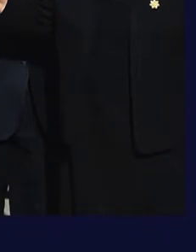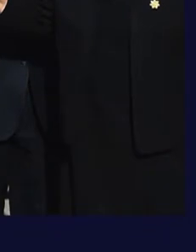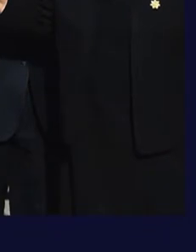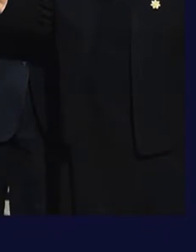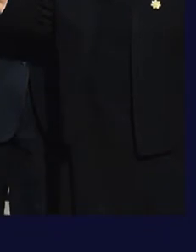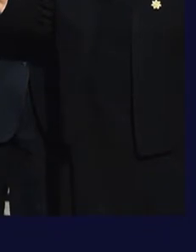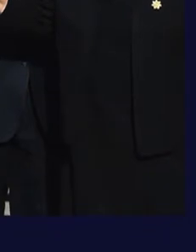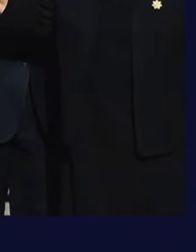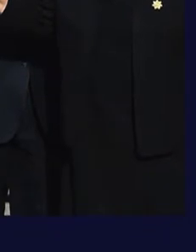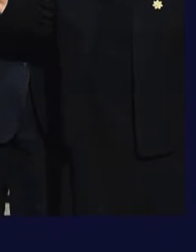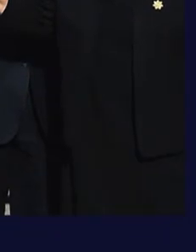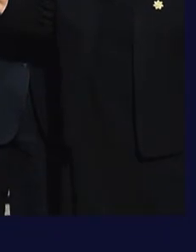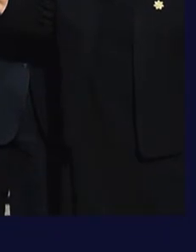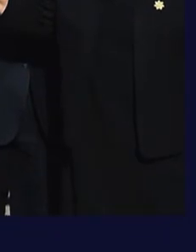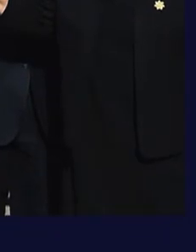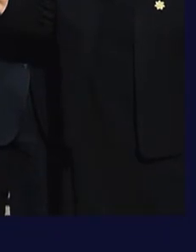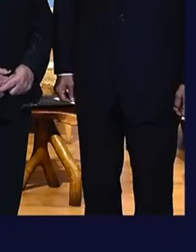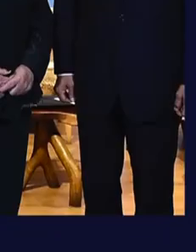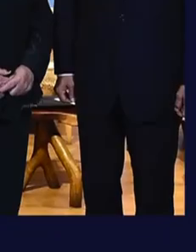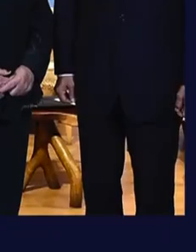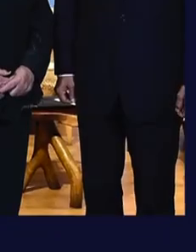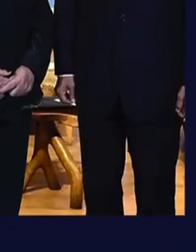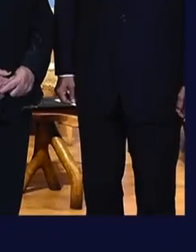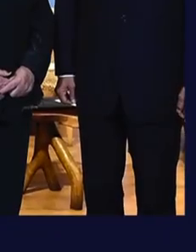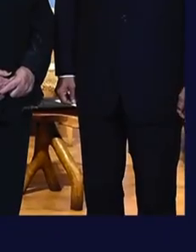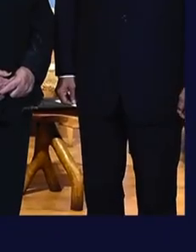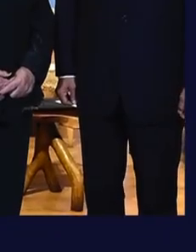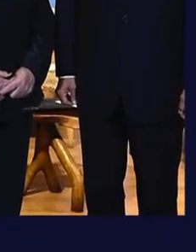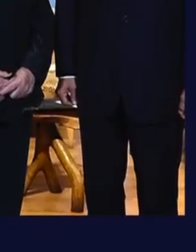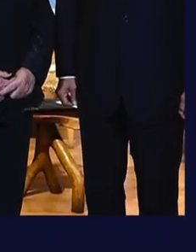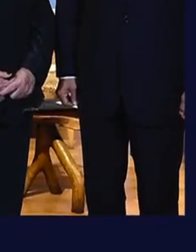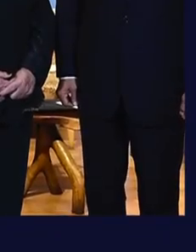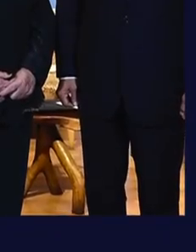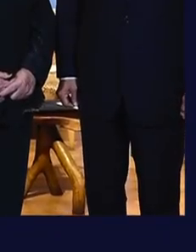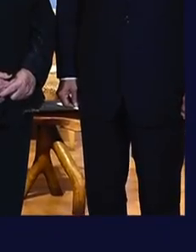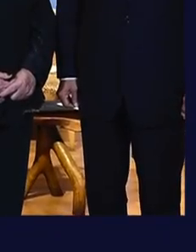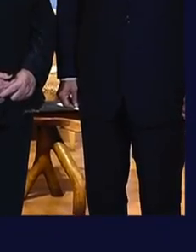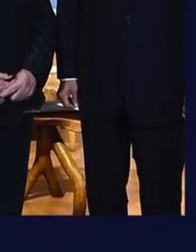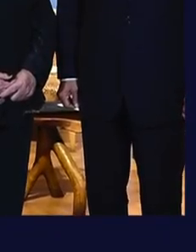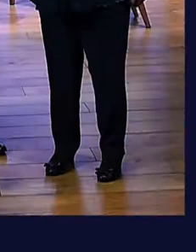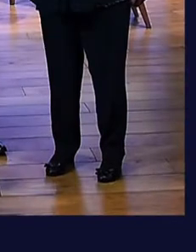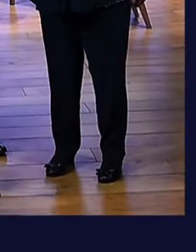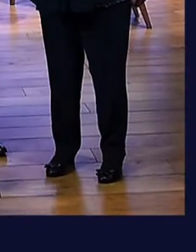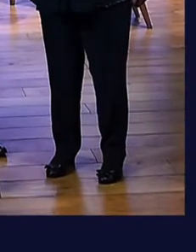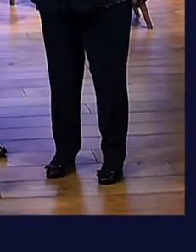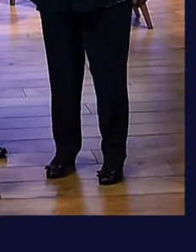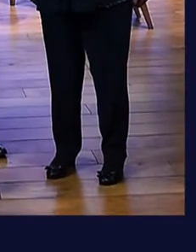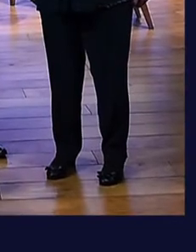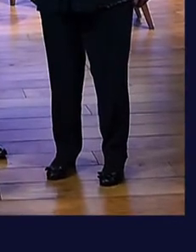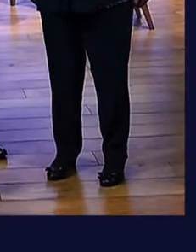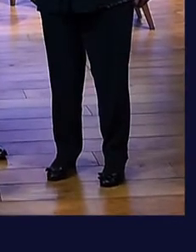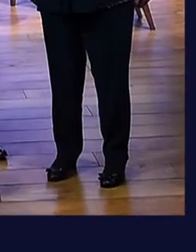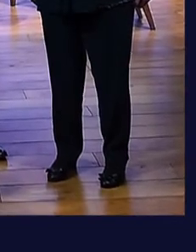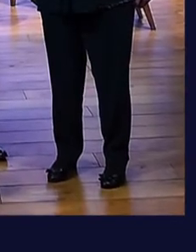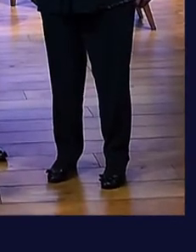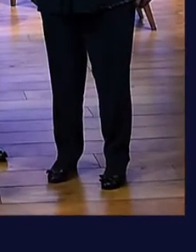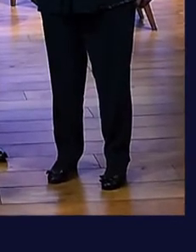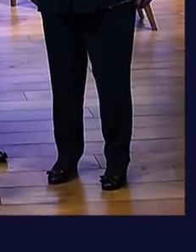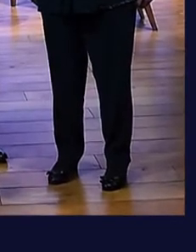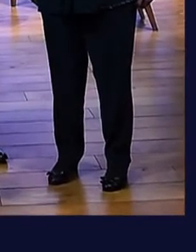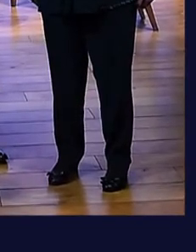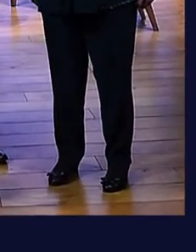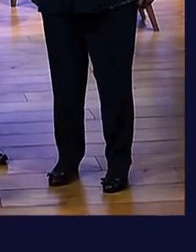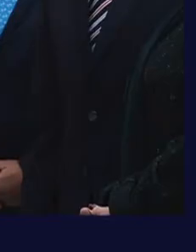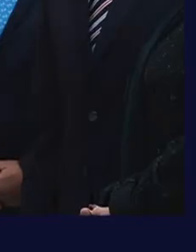presidentes en Puerto Varas y trabajamos en fortalecer la proyección hacia el Asia-Pacífico con una intensa agenda de cooperación con